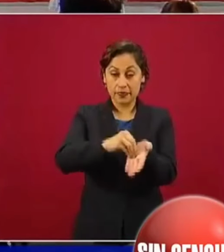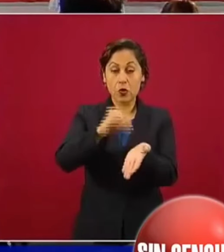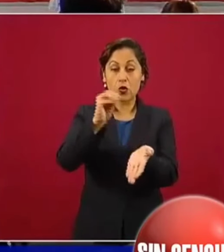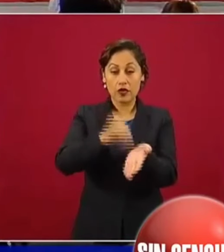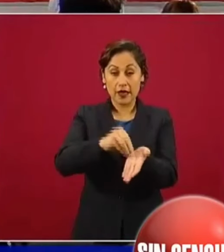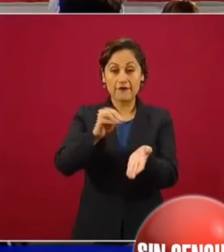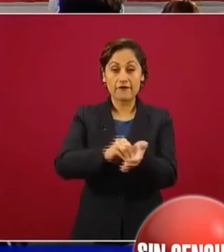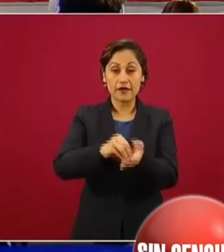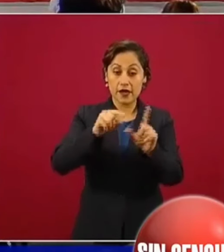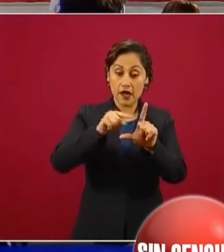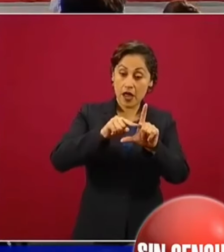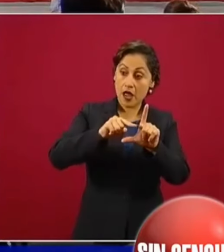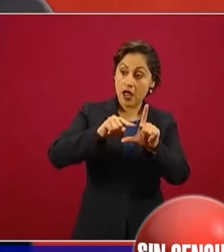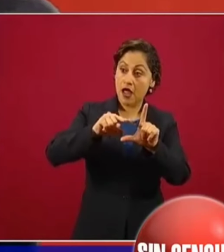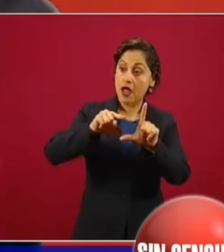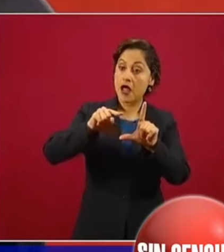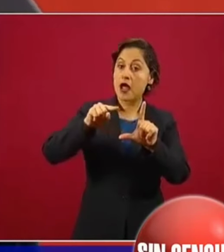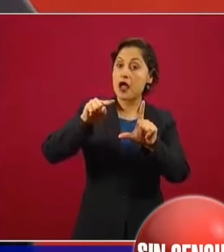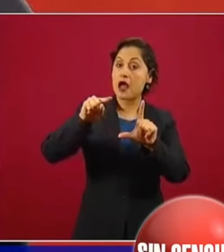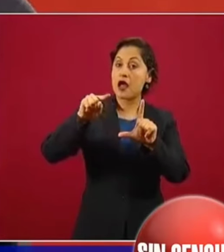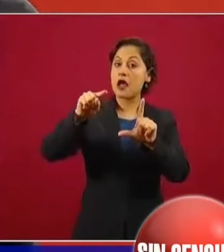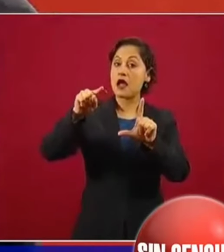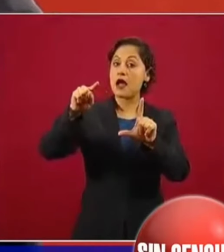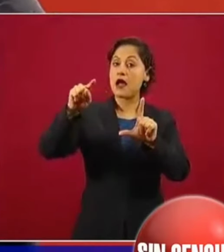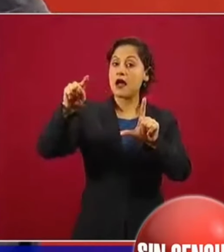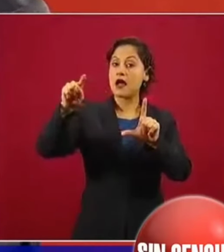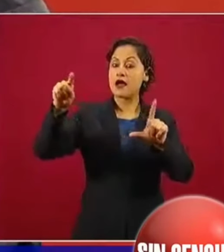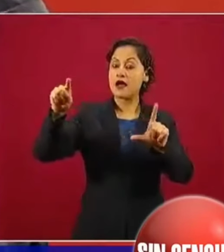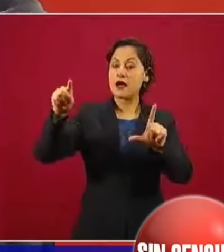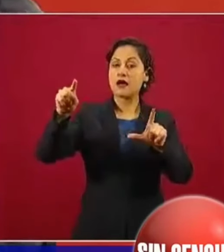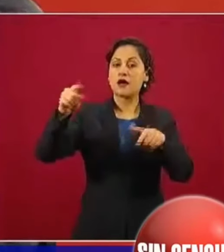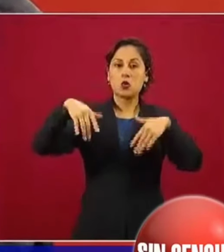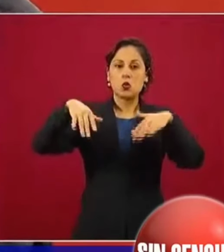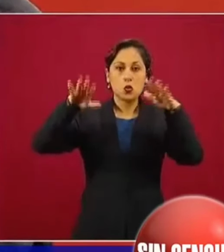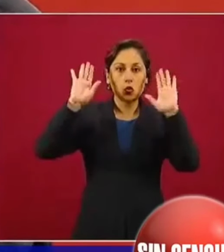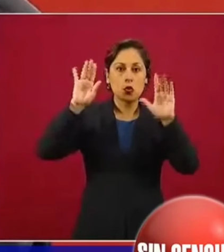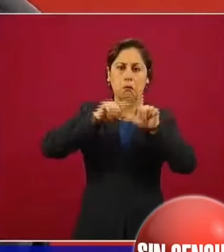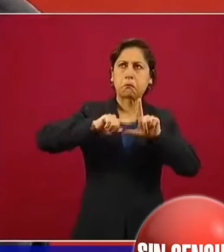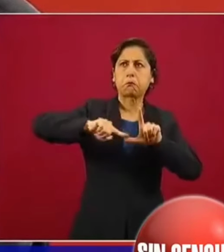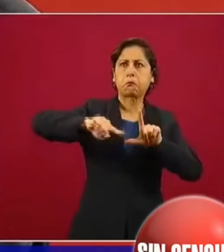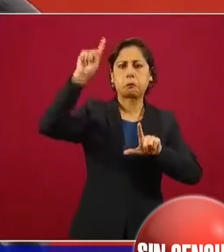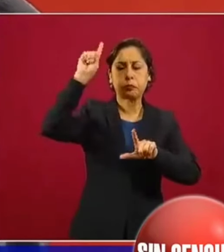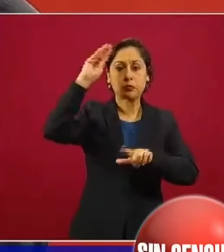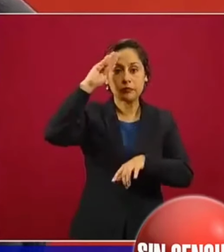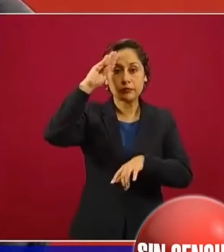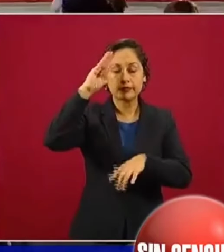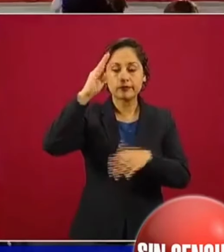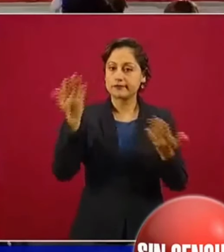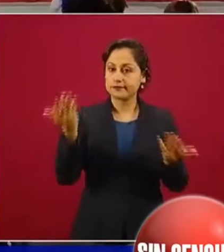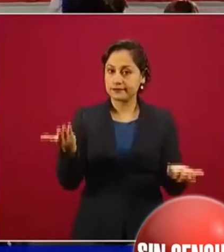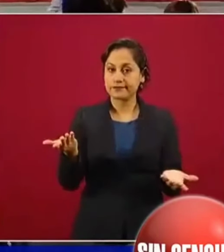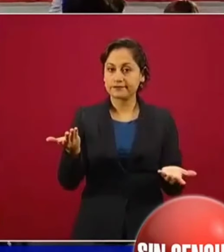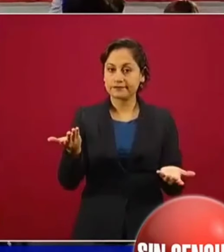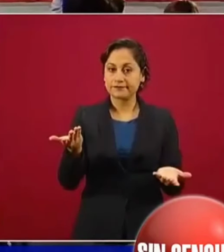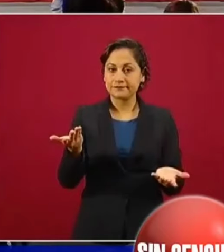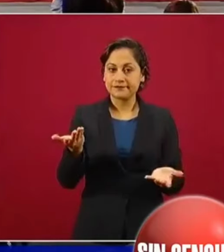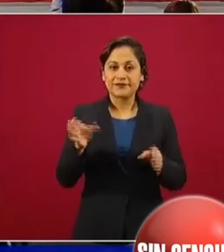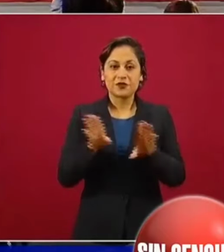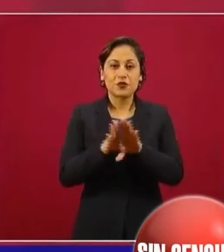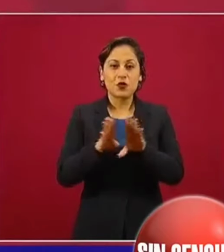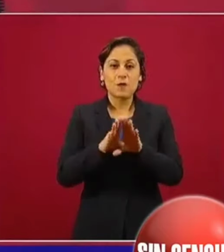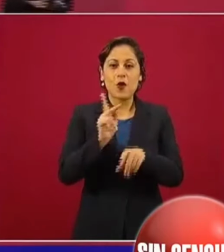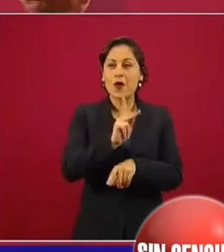plano, en esa curva que es más plana comparado con lo que hubiera ocurrido usando la metáfora de las montañas,